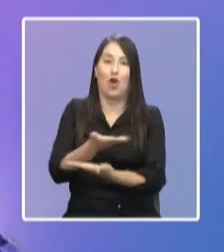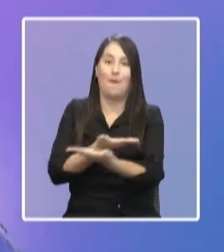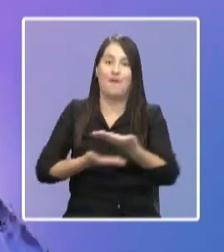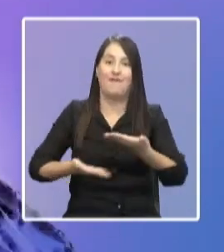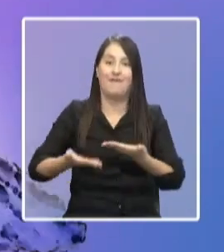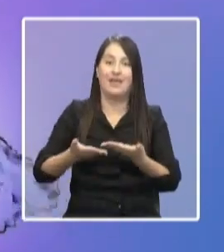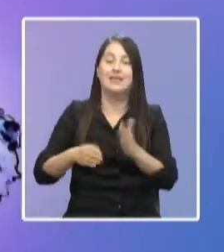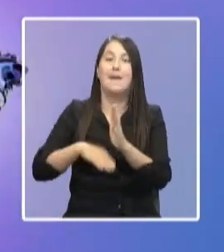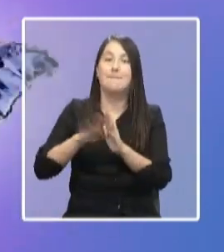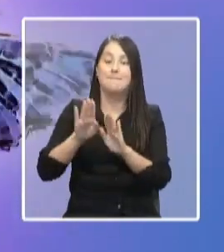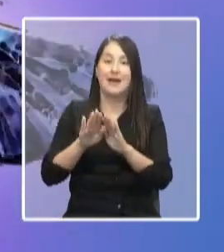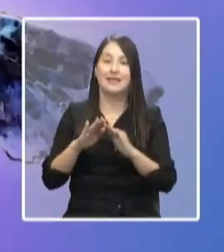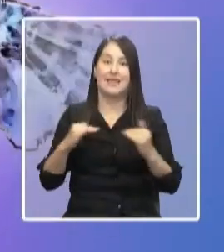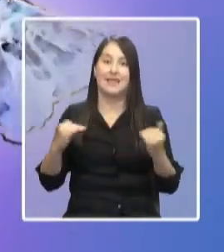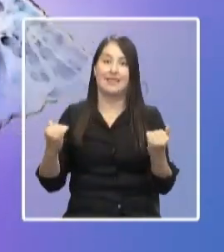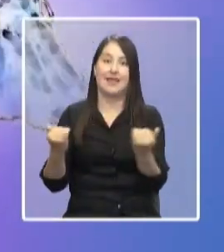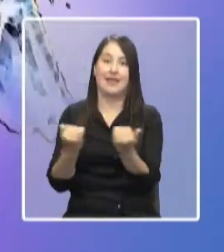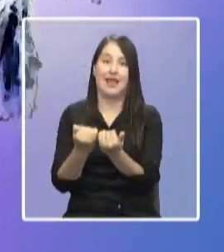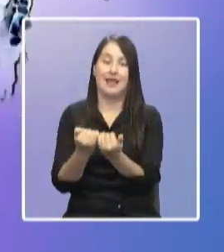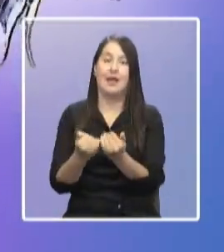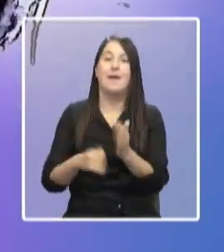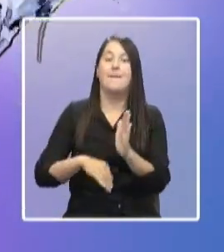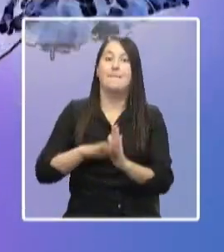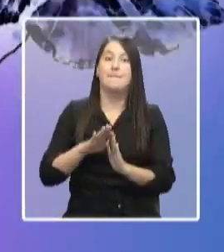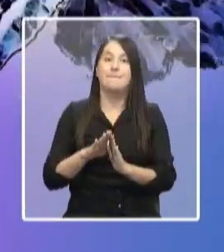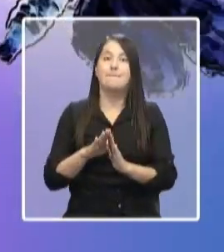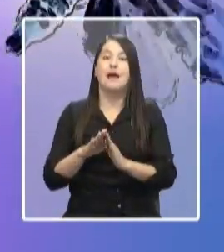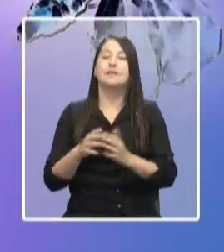más integrales, solidarias.